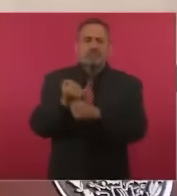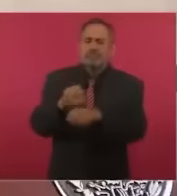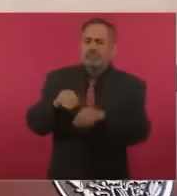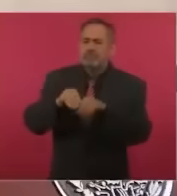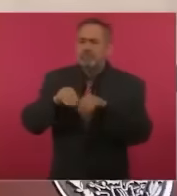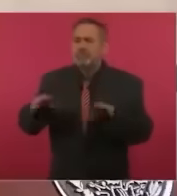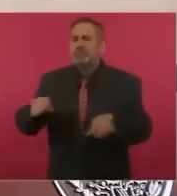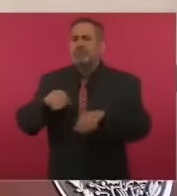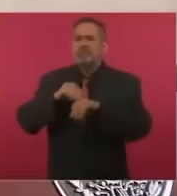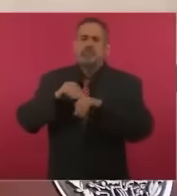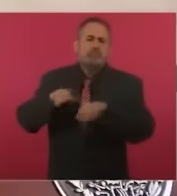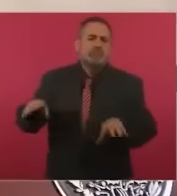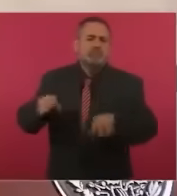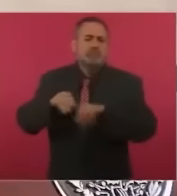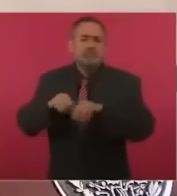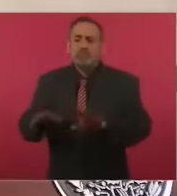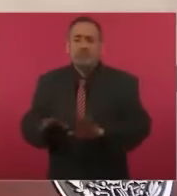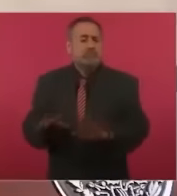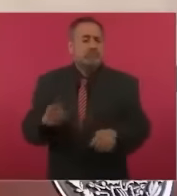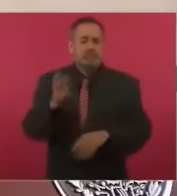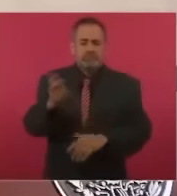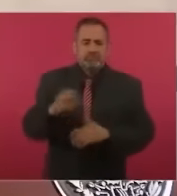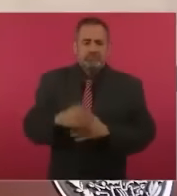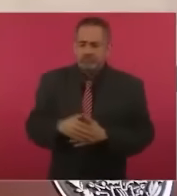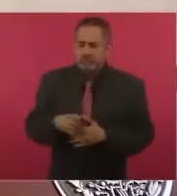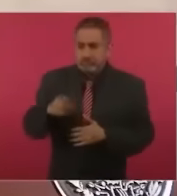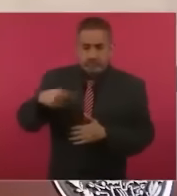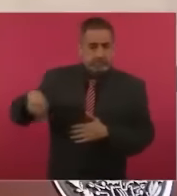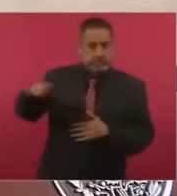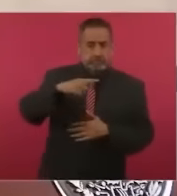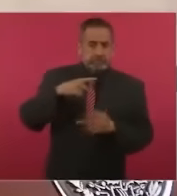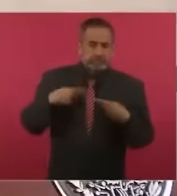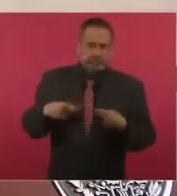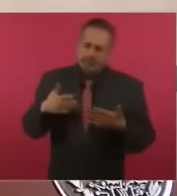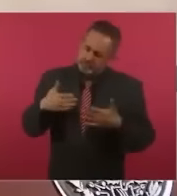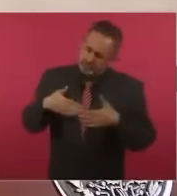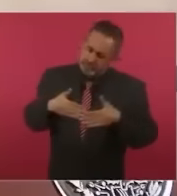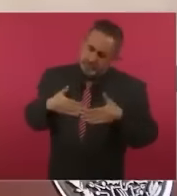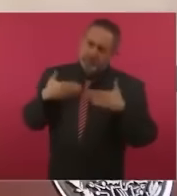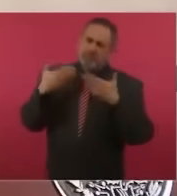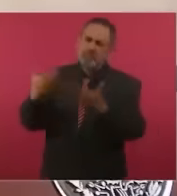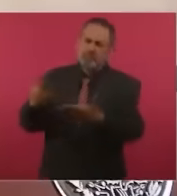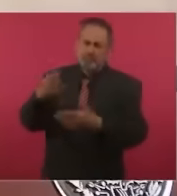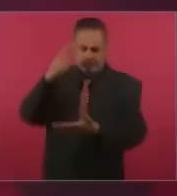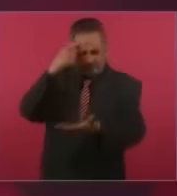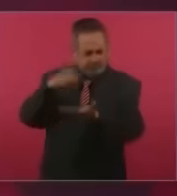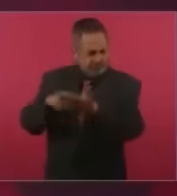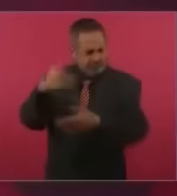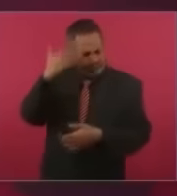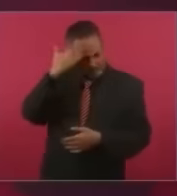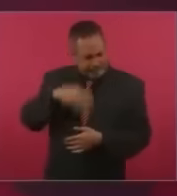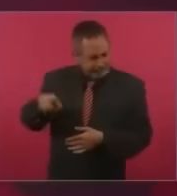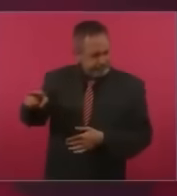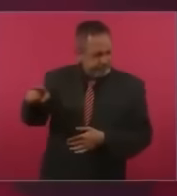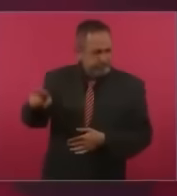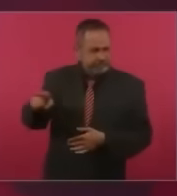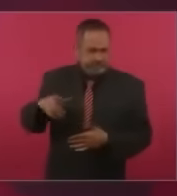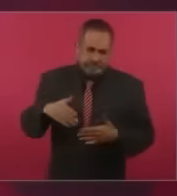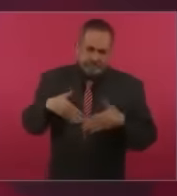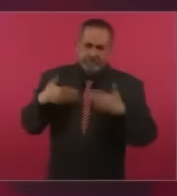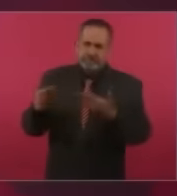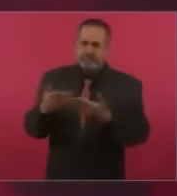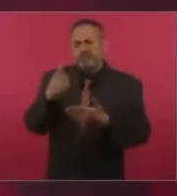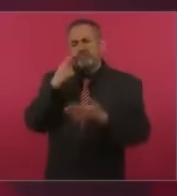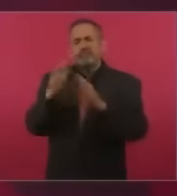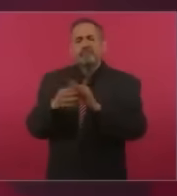o tontería su rostro autoritario sin maquillaje alguno el 13 de septiembre sin rubor el presidente de la